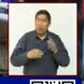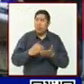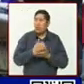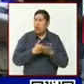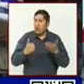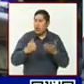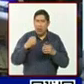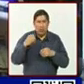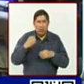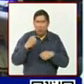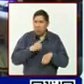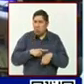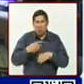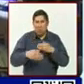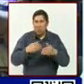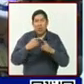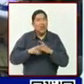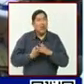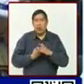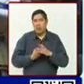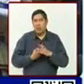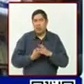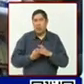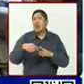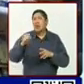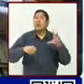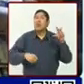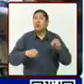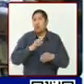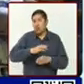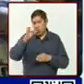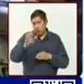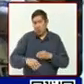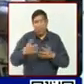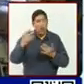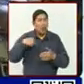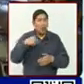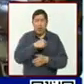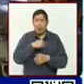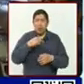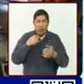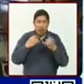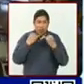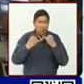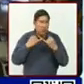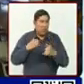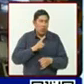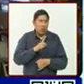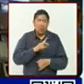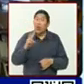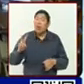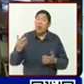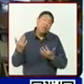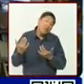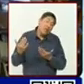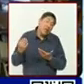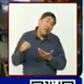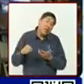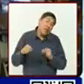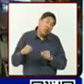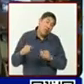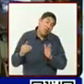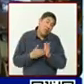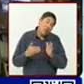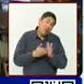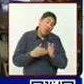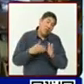que se presente en la etapa de impugnaciones. Es una etapa inicial de cumple o no cumple, simplemente esperemos que presenten las impugnaciones de lunes a viernes y vamos a esperar a resolver